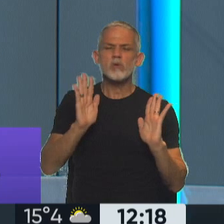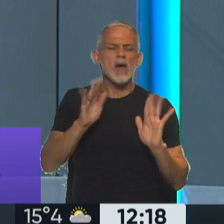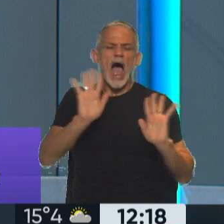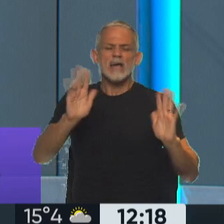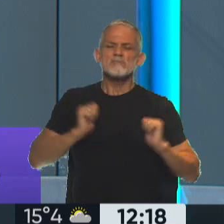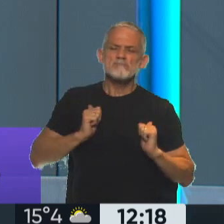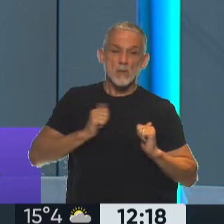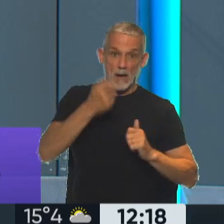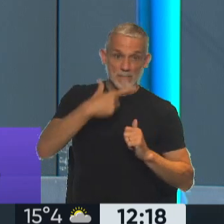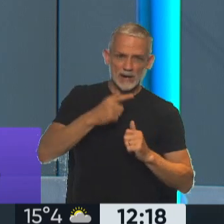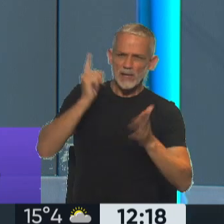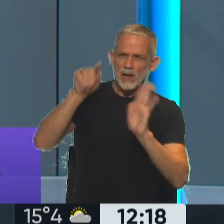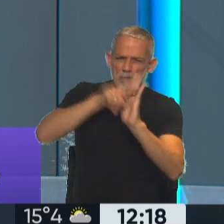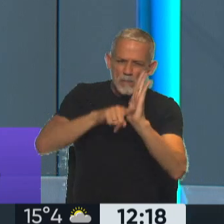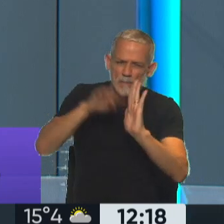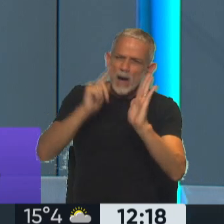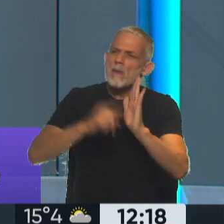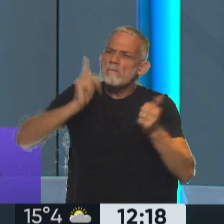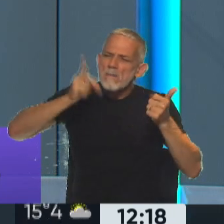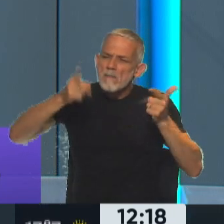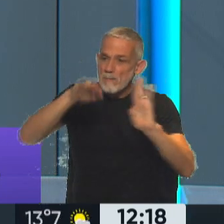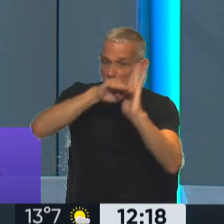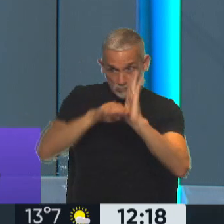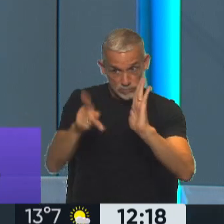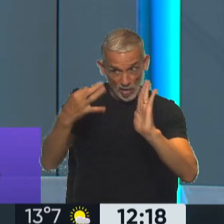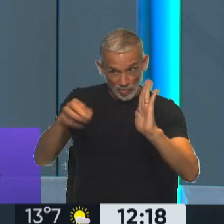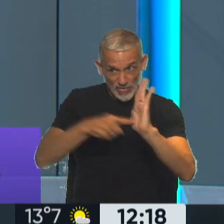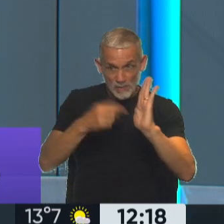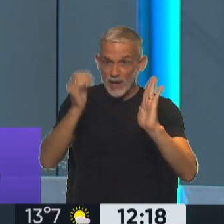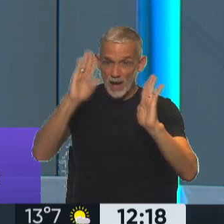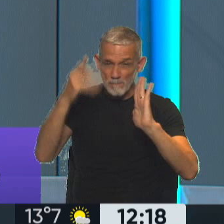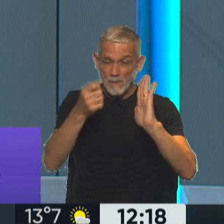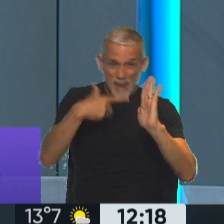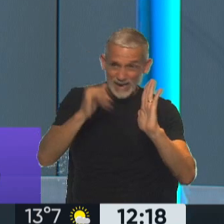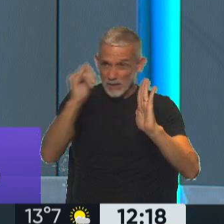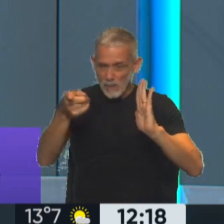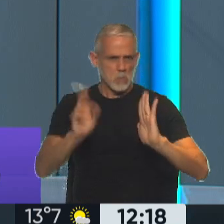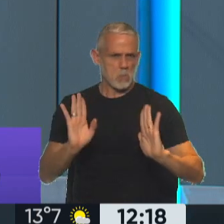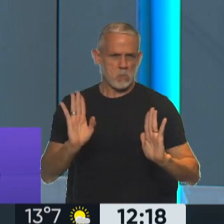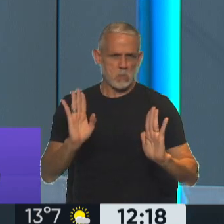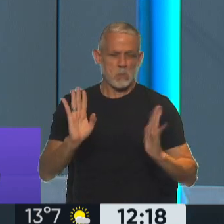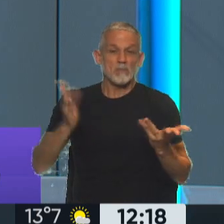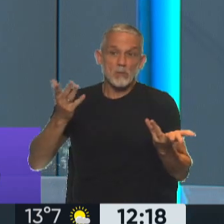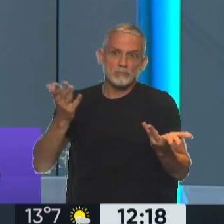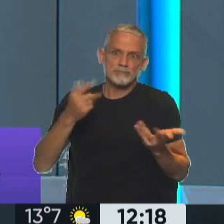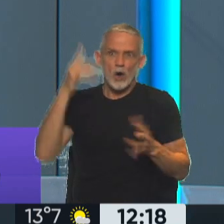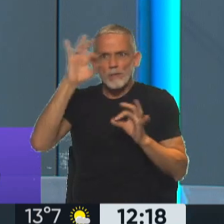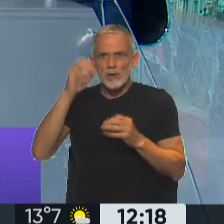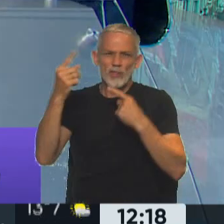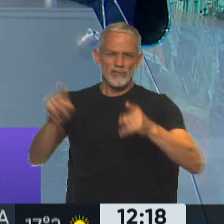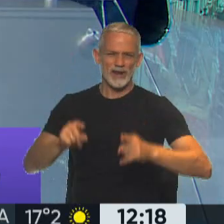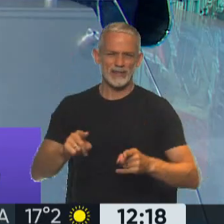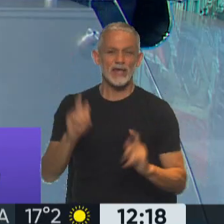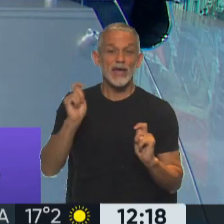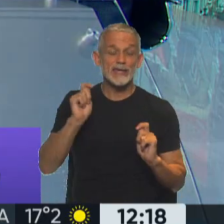que no le habían de alguna manera marcado la cancha o marcado la campaña de cómo debía desarrollarse. Ahora sí es cierto que aparecen otras voces. En este